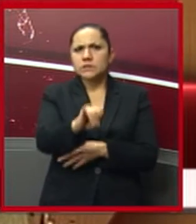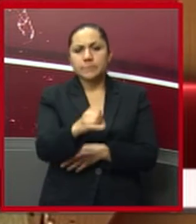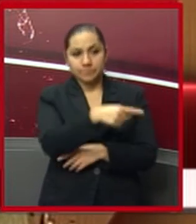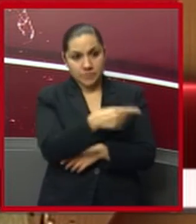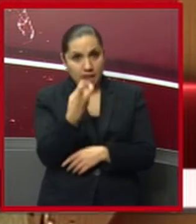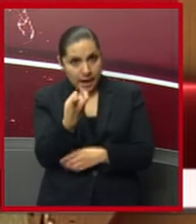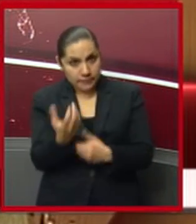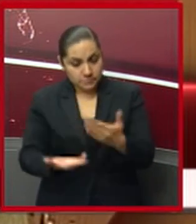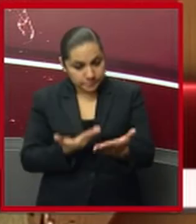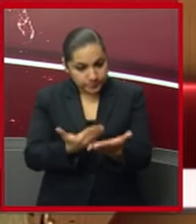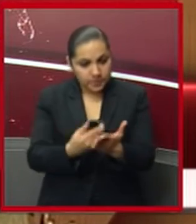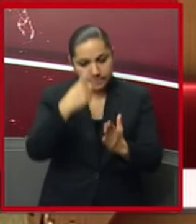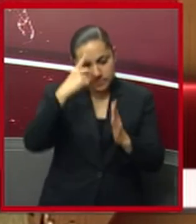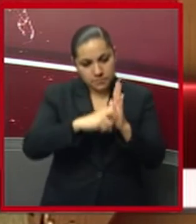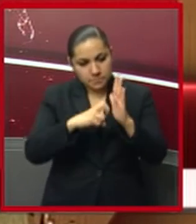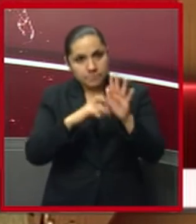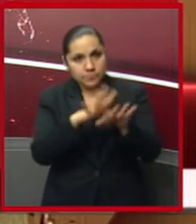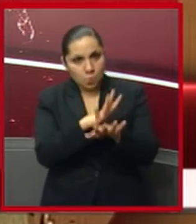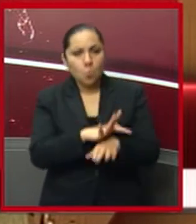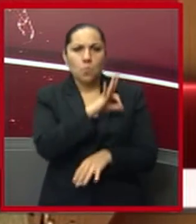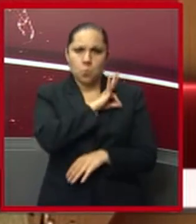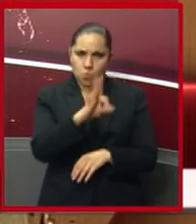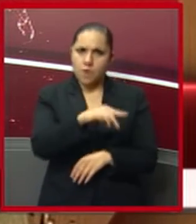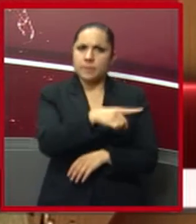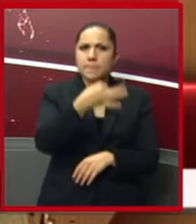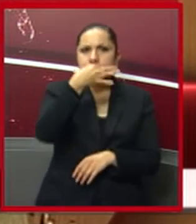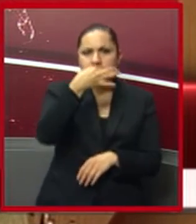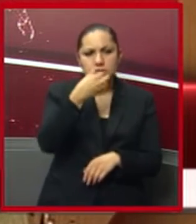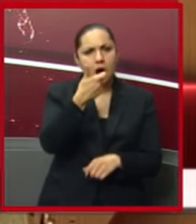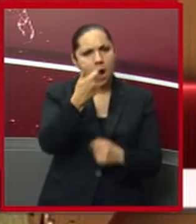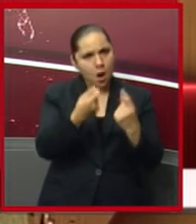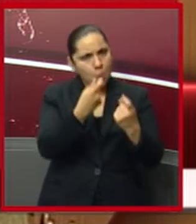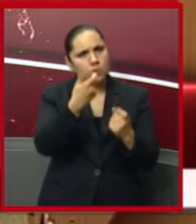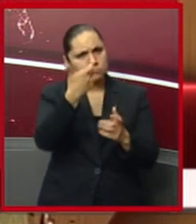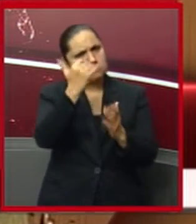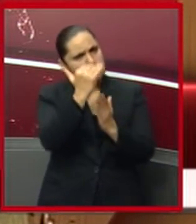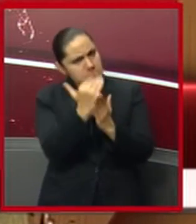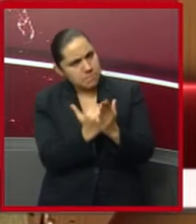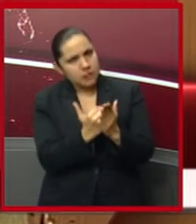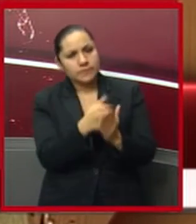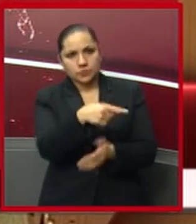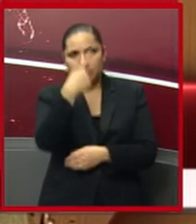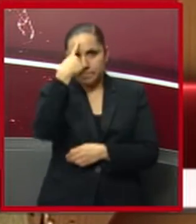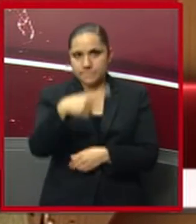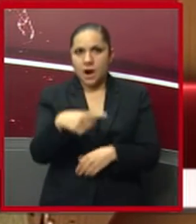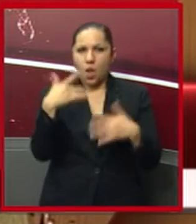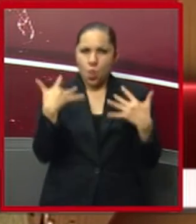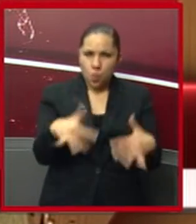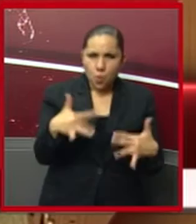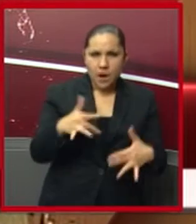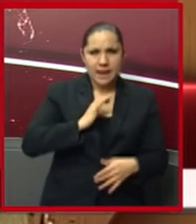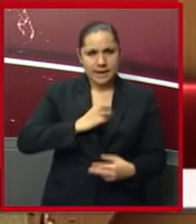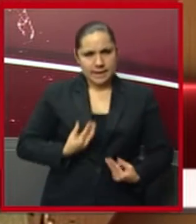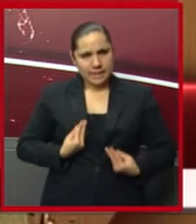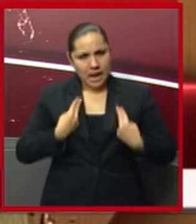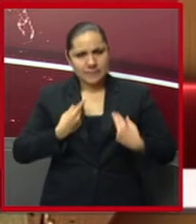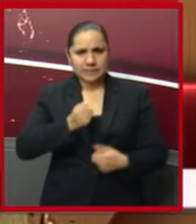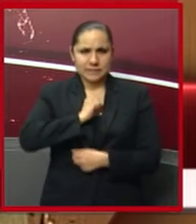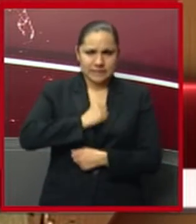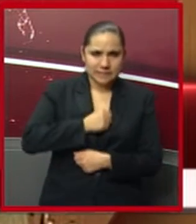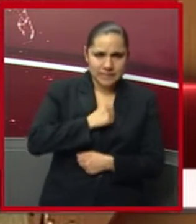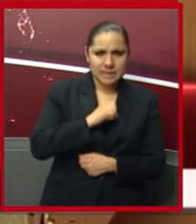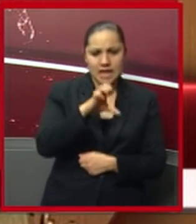reforma permitirá el acceso a medicamentos más baratos que aminoren el dolor de muchos pacientes con cáncer, VIH,